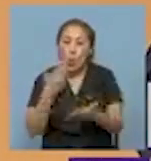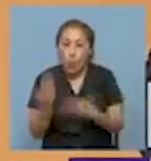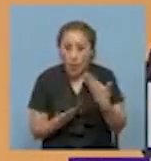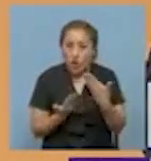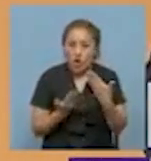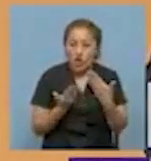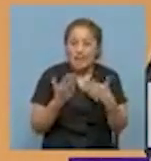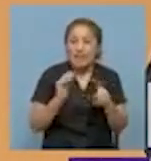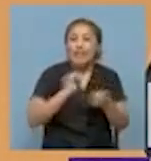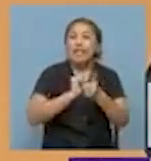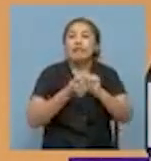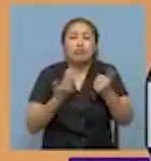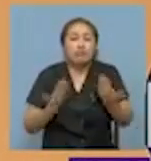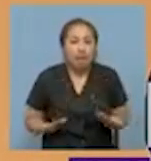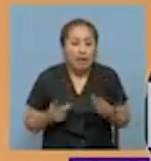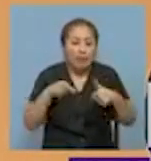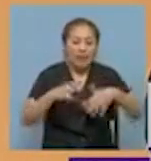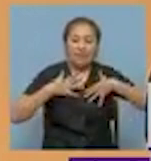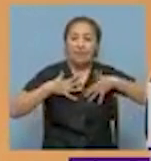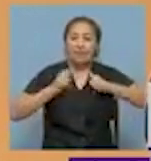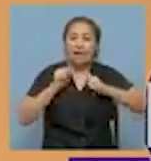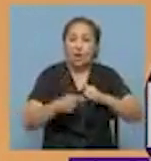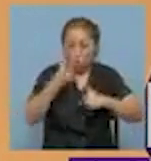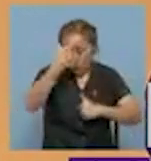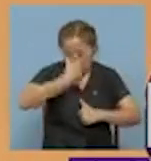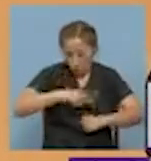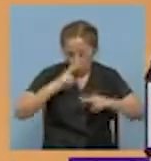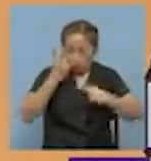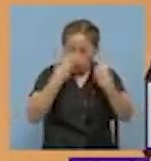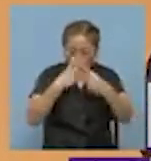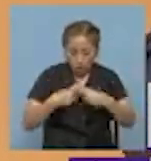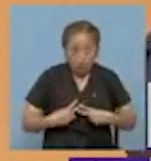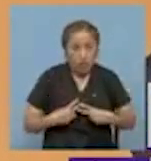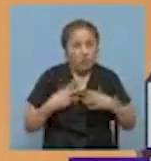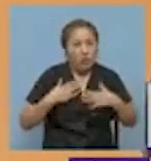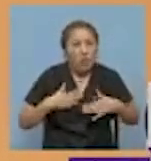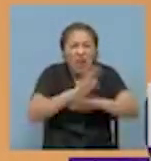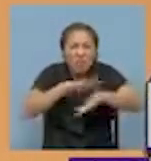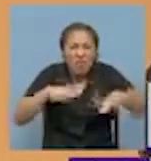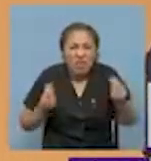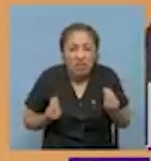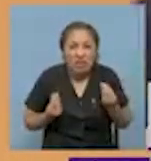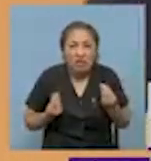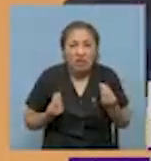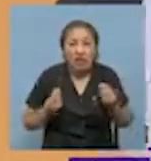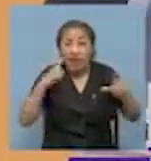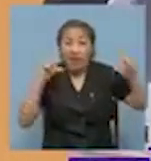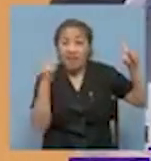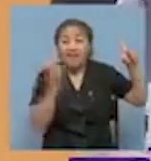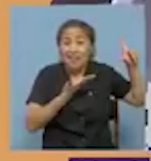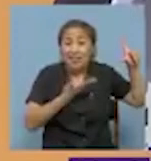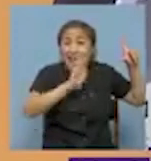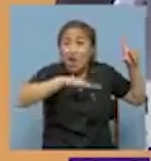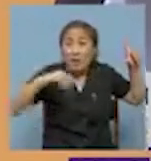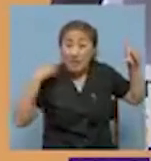auto eróticos como una forma saludable de ejercer y explorar su sexualidad a los más chiquitos a casa a los